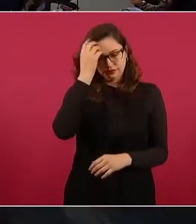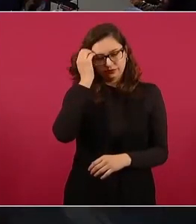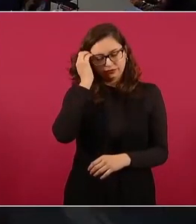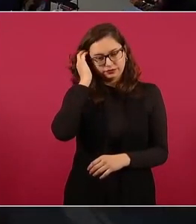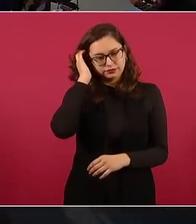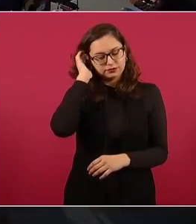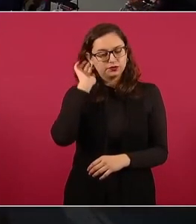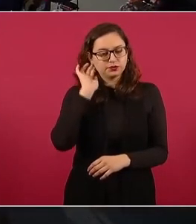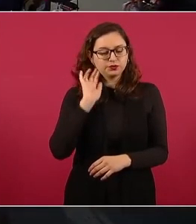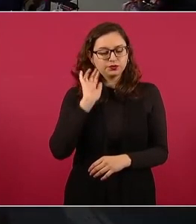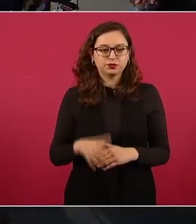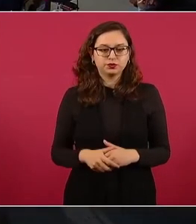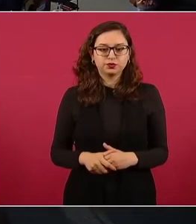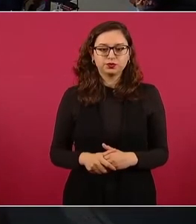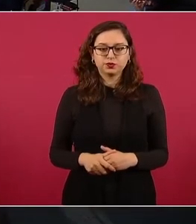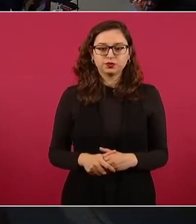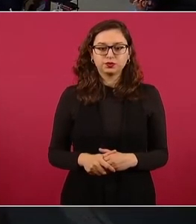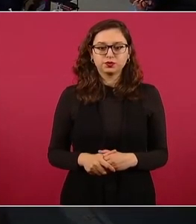plantas,